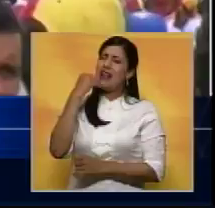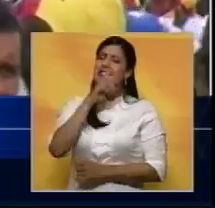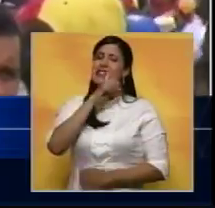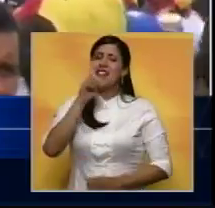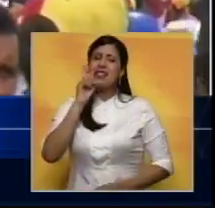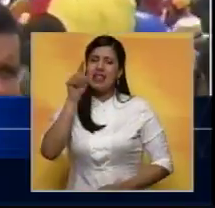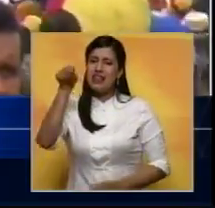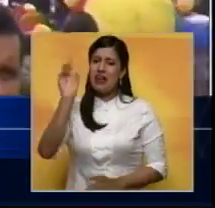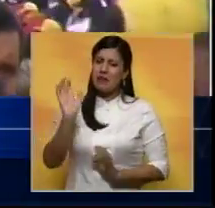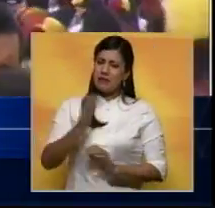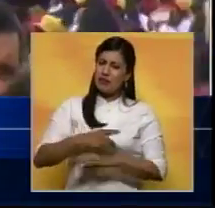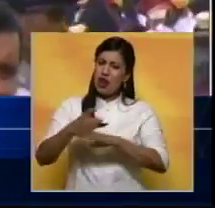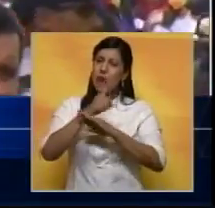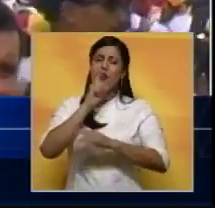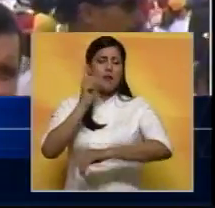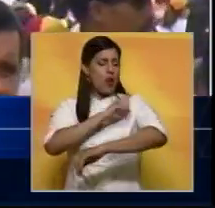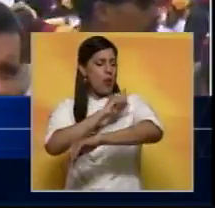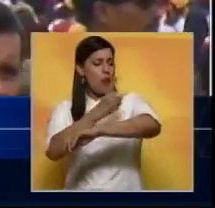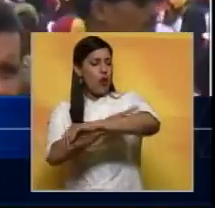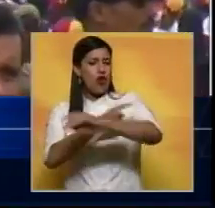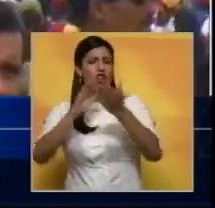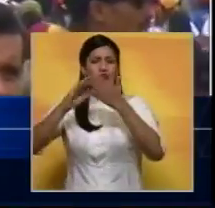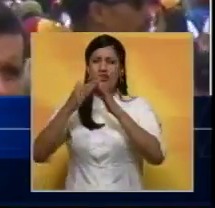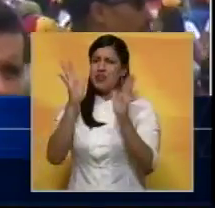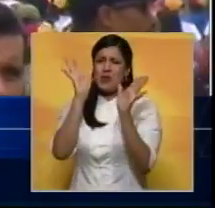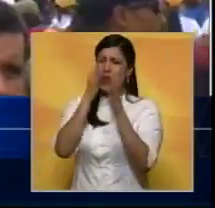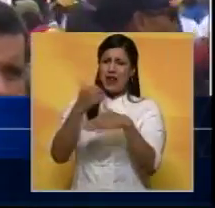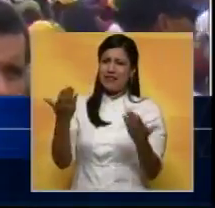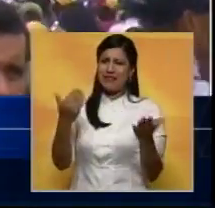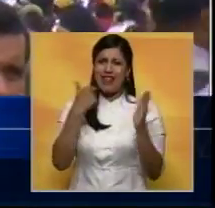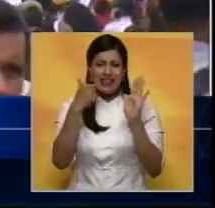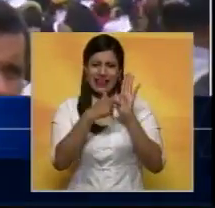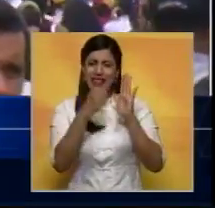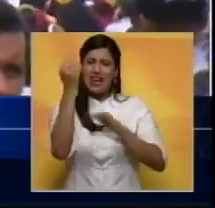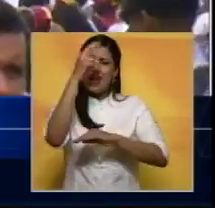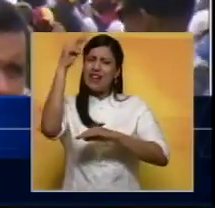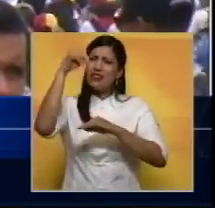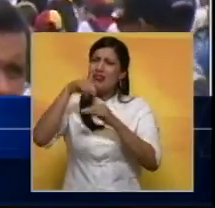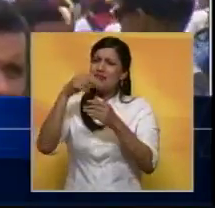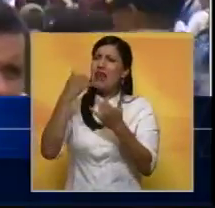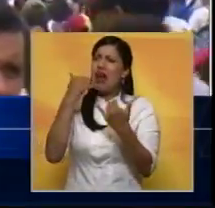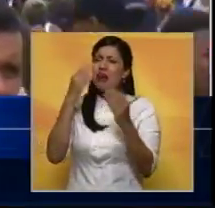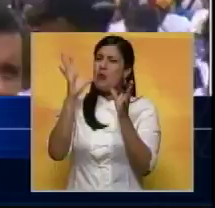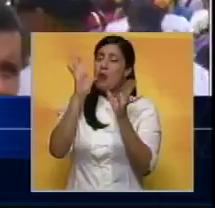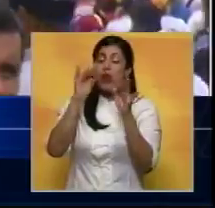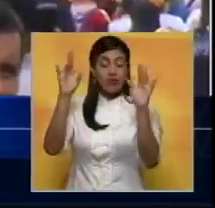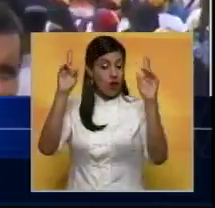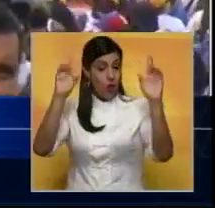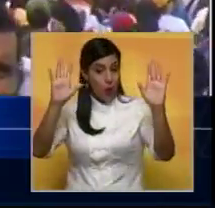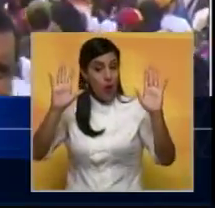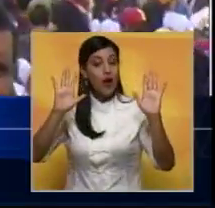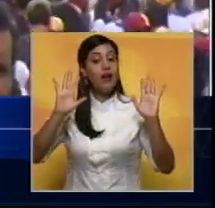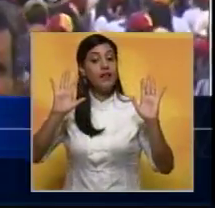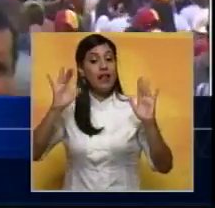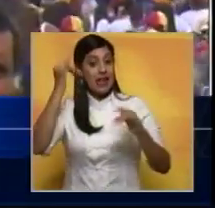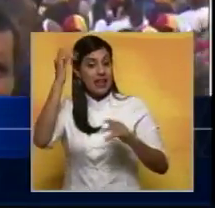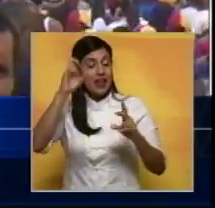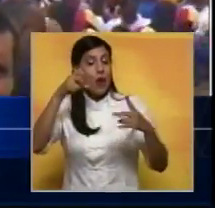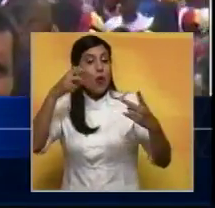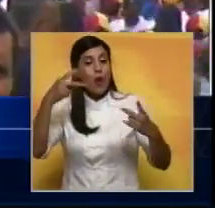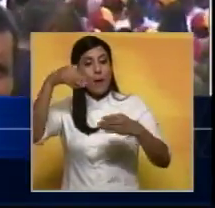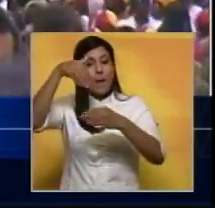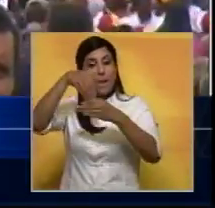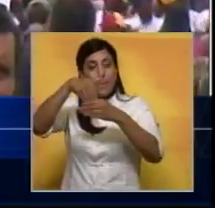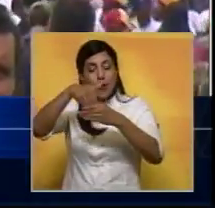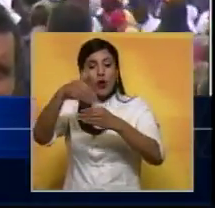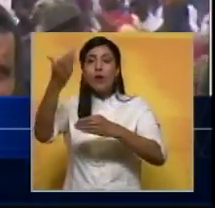llama y que poder constituyente comunal. Eso no tiene que ver nada con una asamblea constituyente. Ojalá se le ocurriera convocar unas